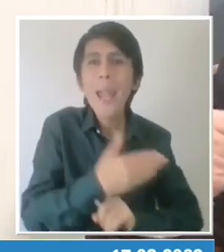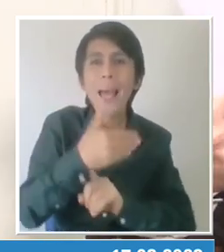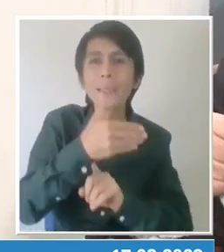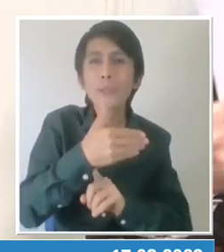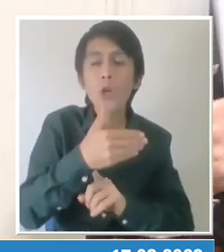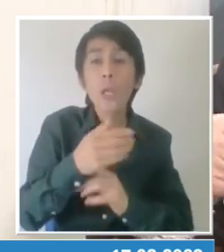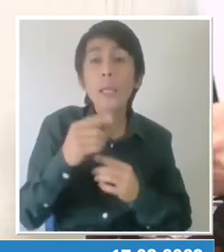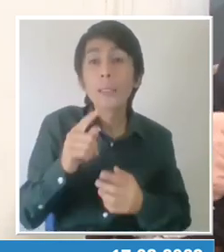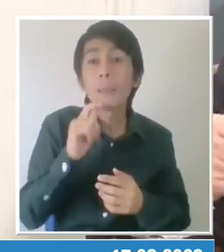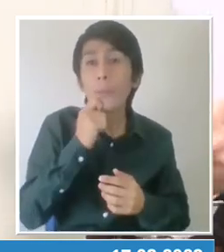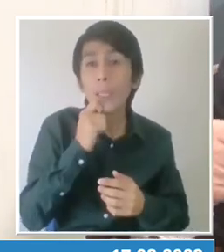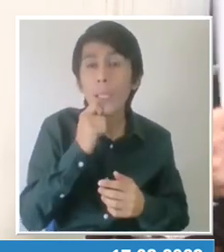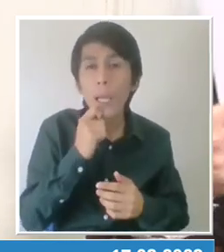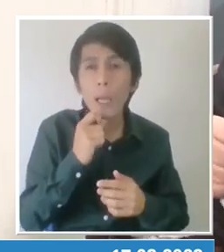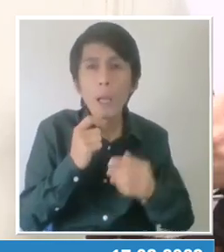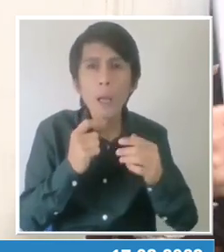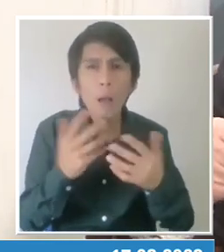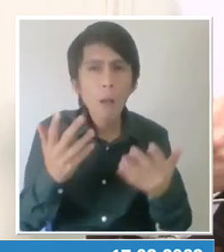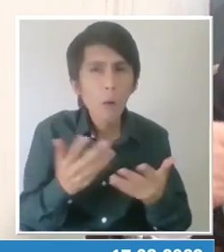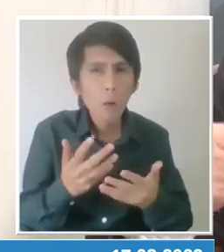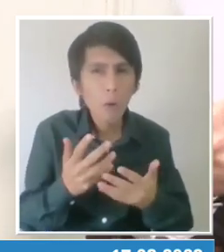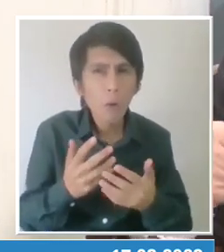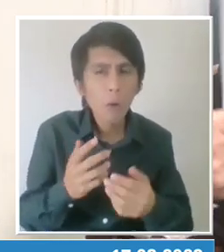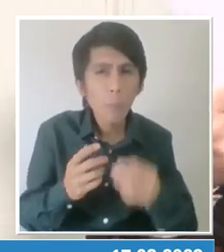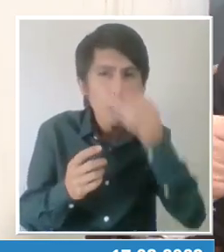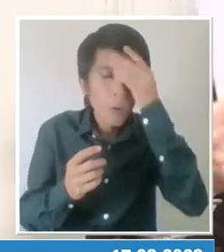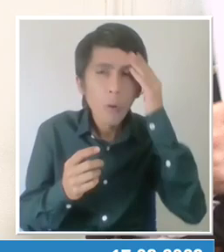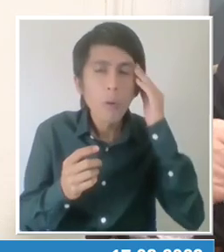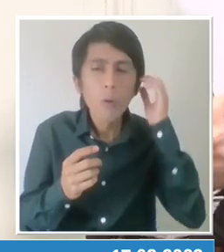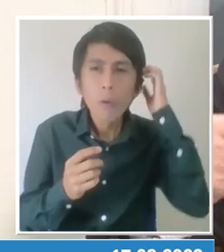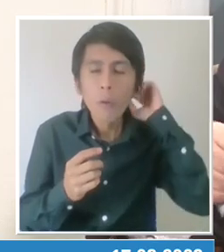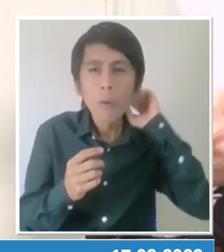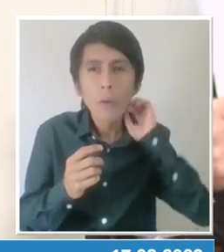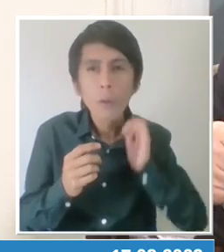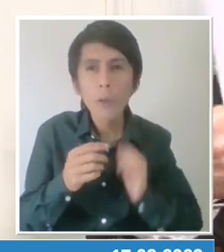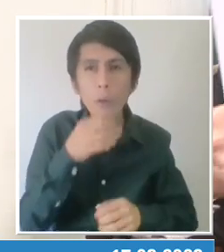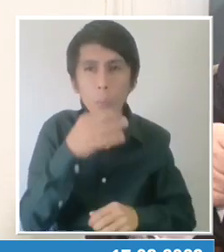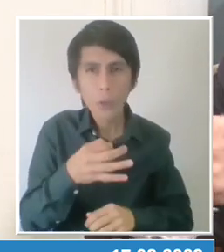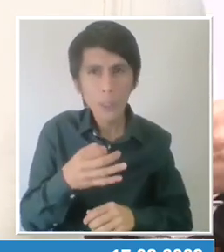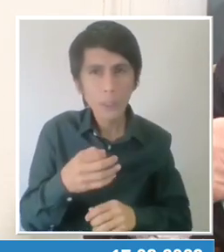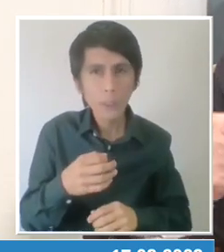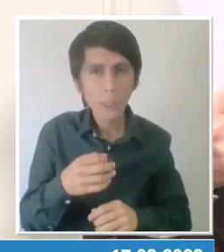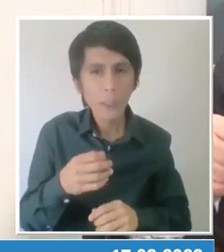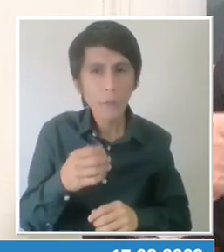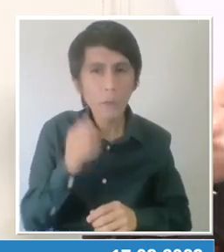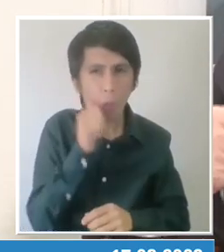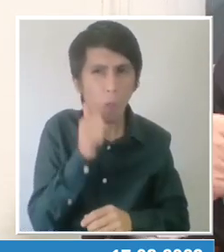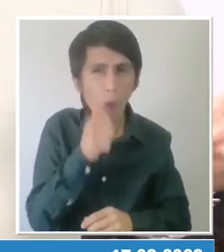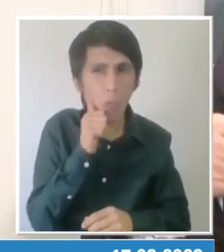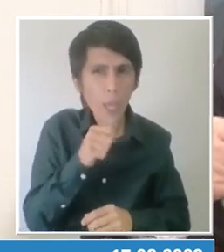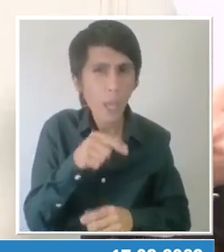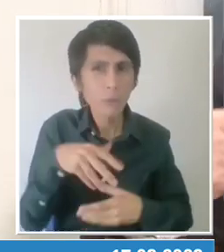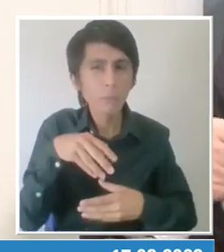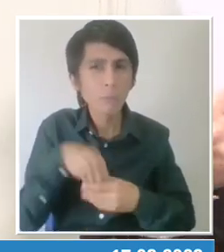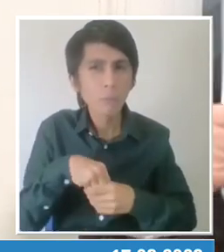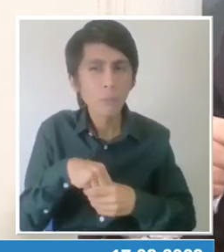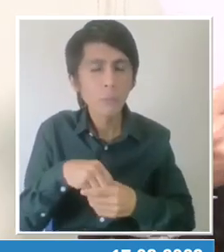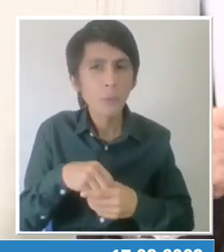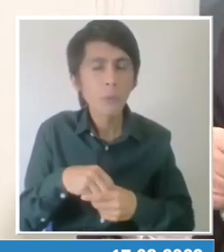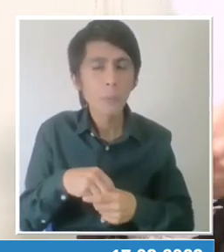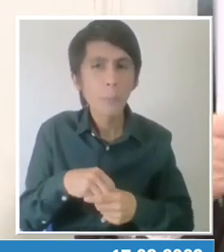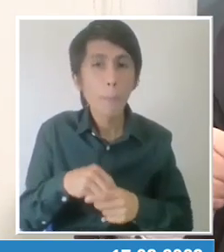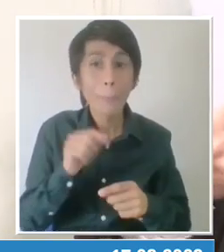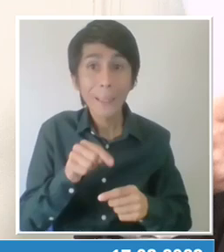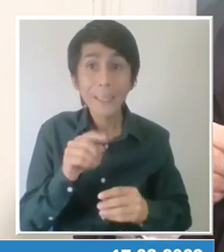dice Renan, a quien repito con aprobación. Este proceso acumulativo